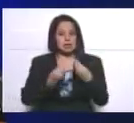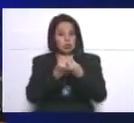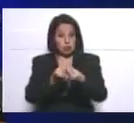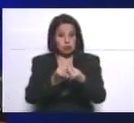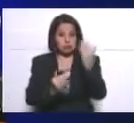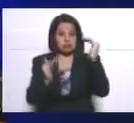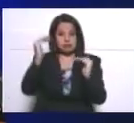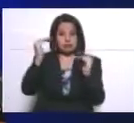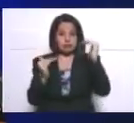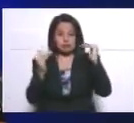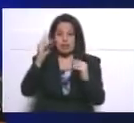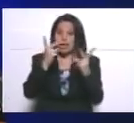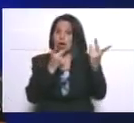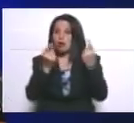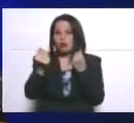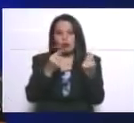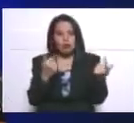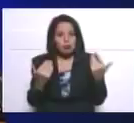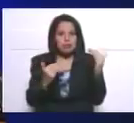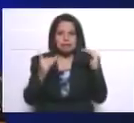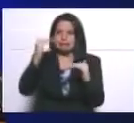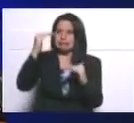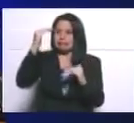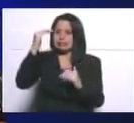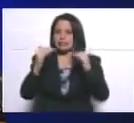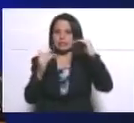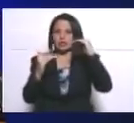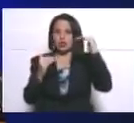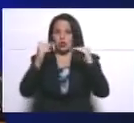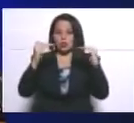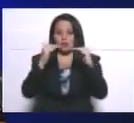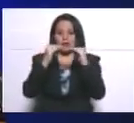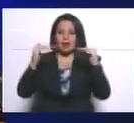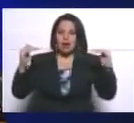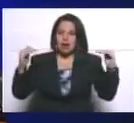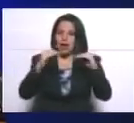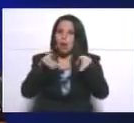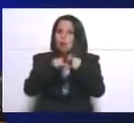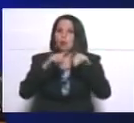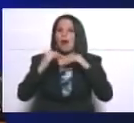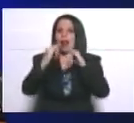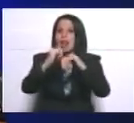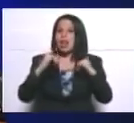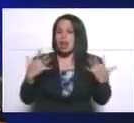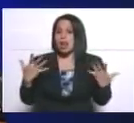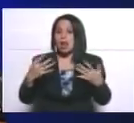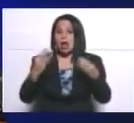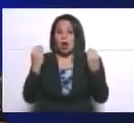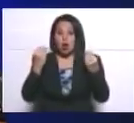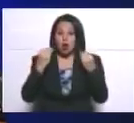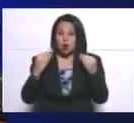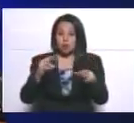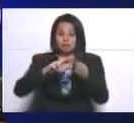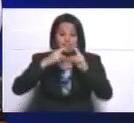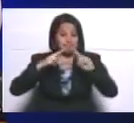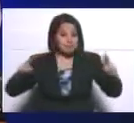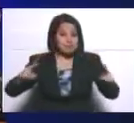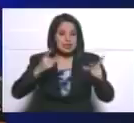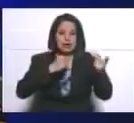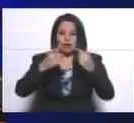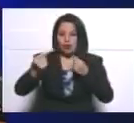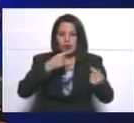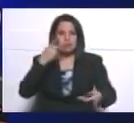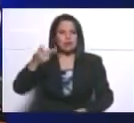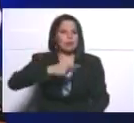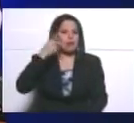económico, buscar nuevamente el reequilibrio económico, así como la constituyente ha venido construyendo el reequilibrio político que se había roto con